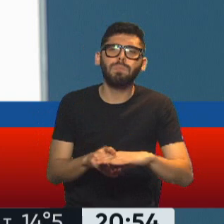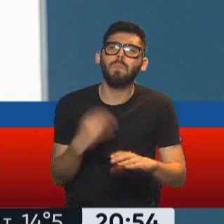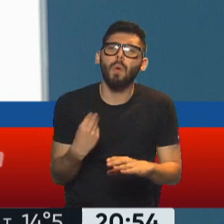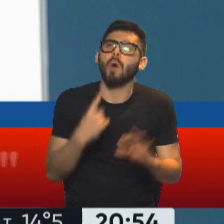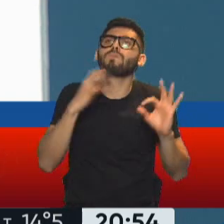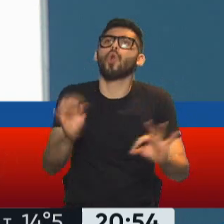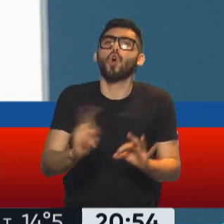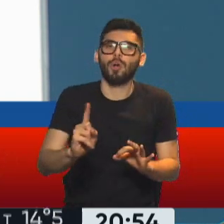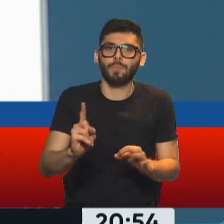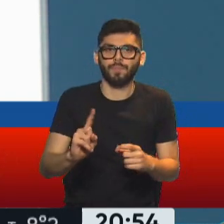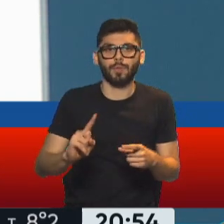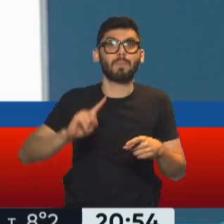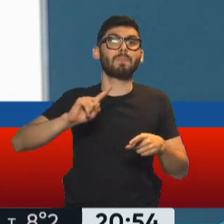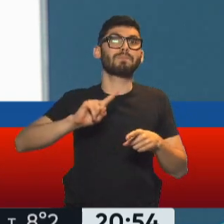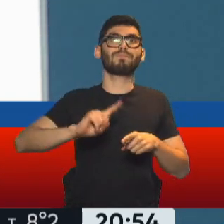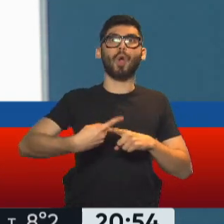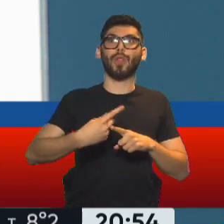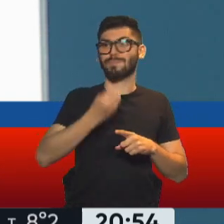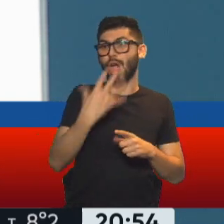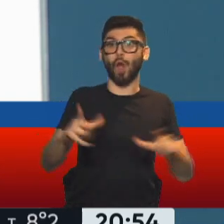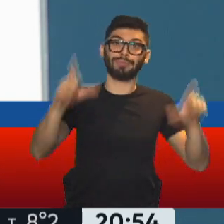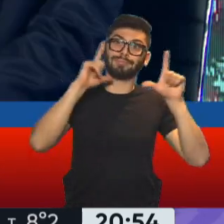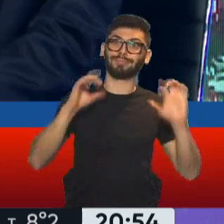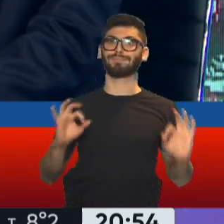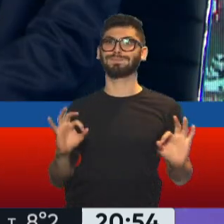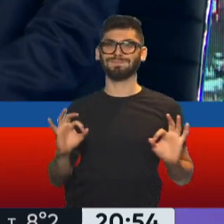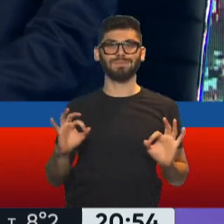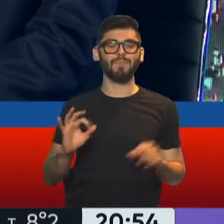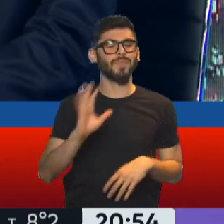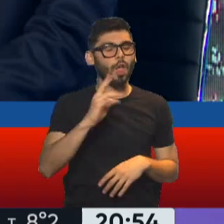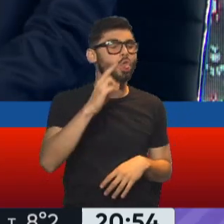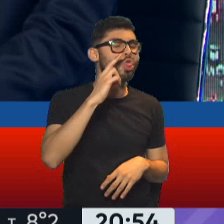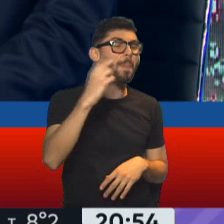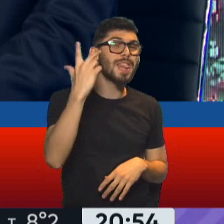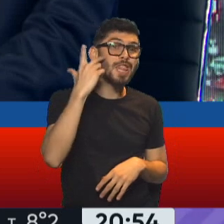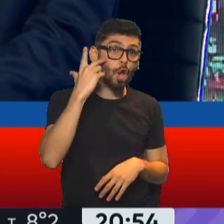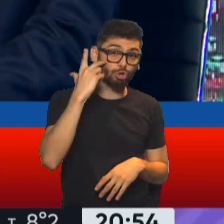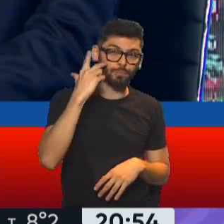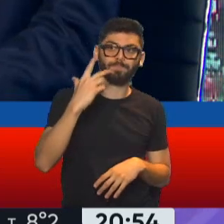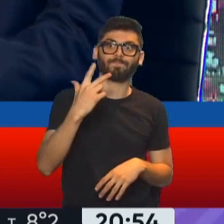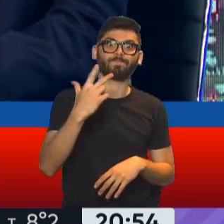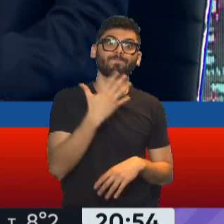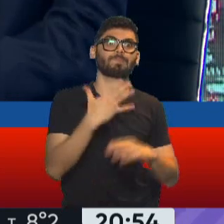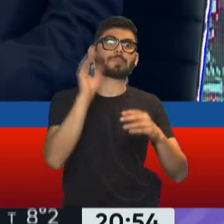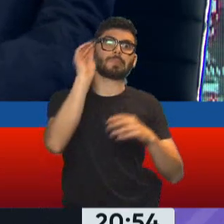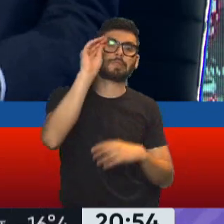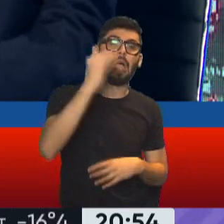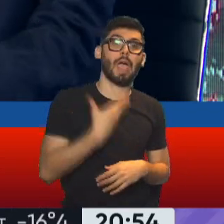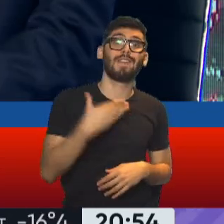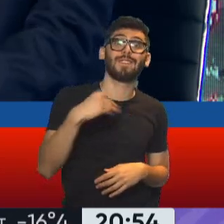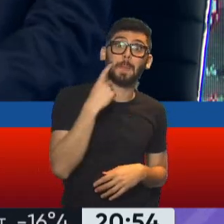finalmente políticamente conviene terminar las obras. En el 2018, cuando ellos fueron a golpear las puertas del Fondo Monetario Internacional y